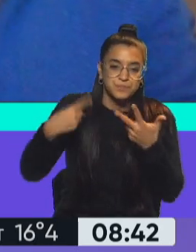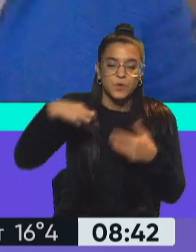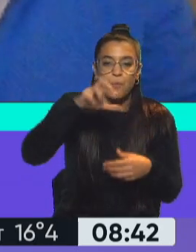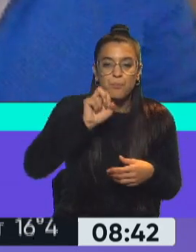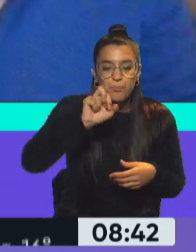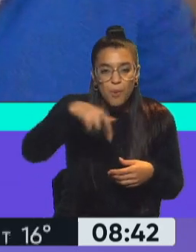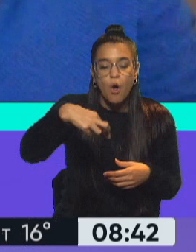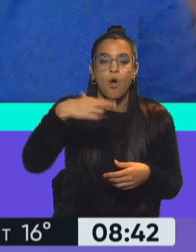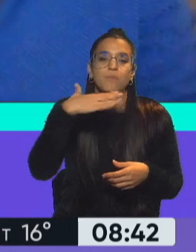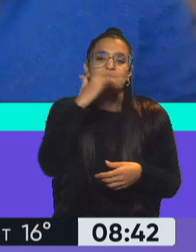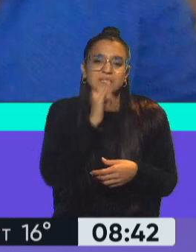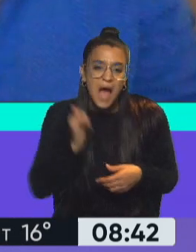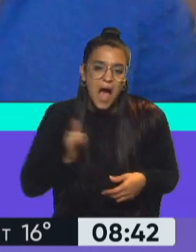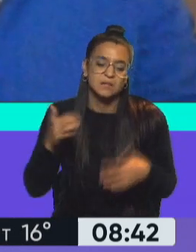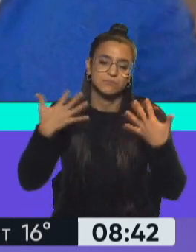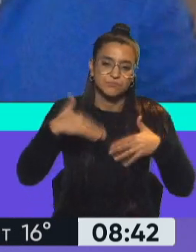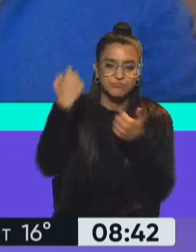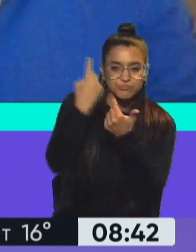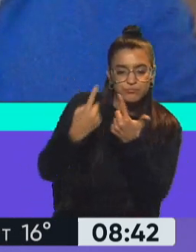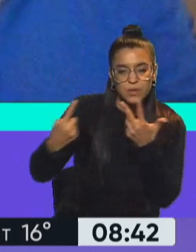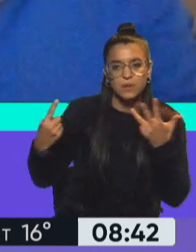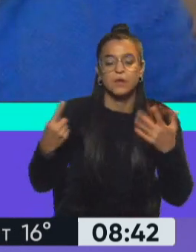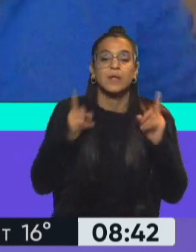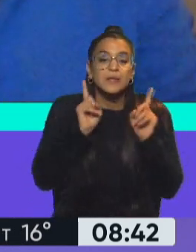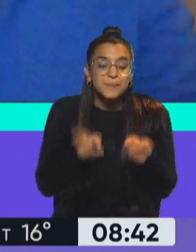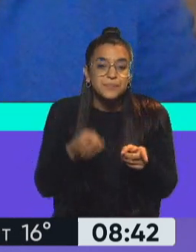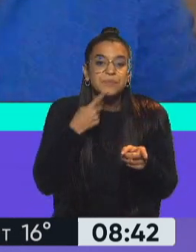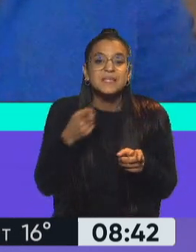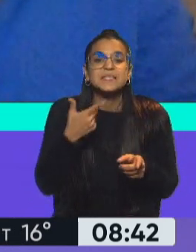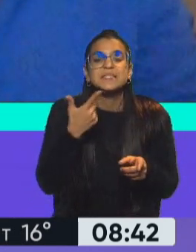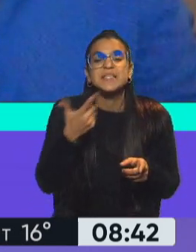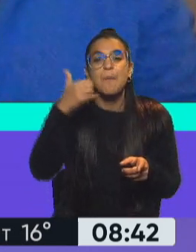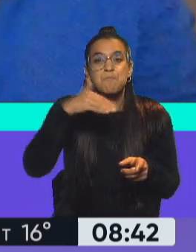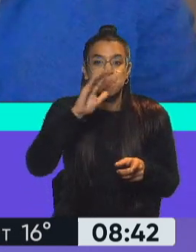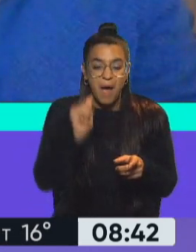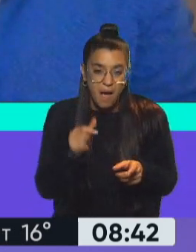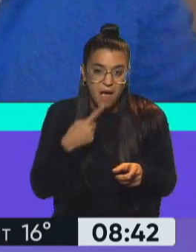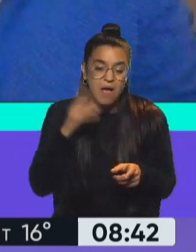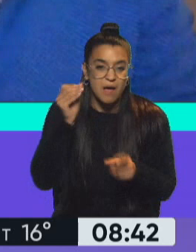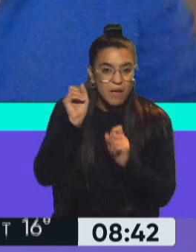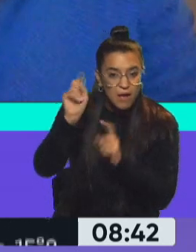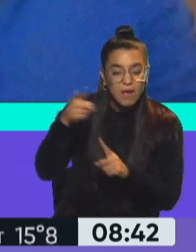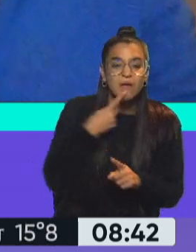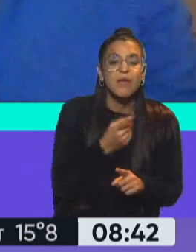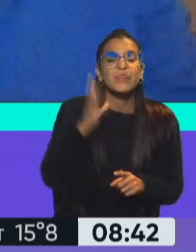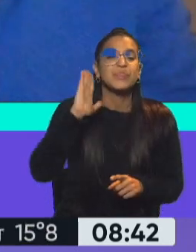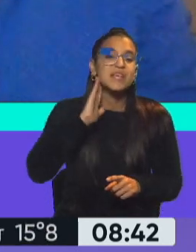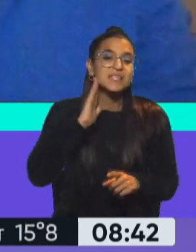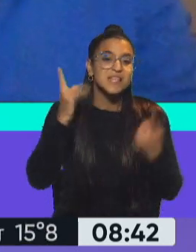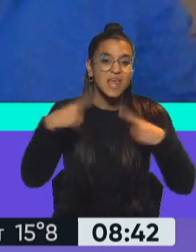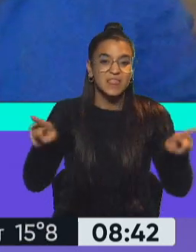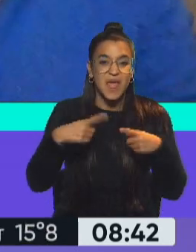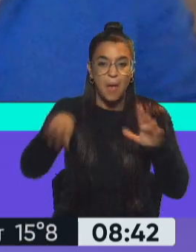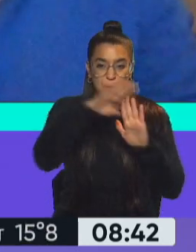el jazz, el soul y también el samba brasileño. Por supuesto, este disco Porta tiene 16 temas y en época